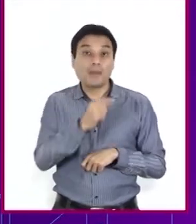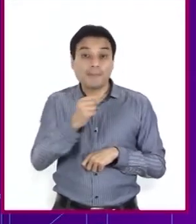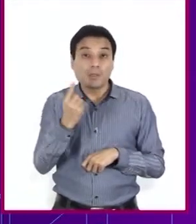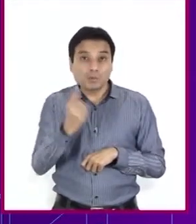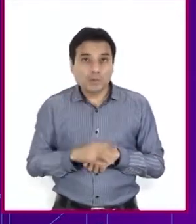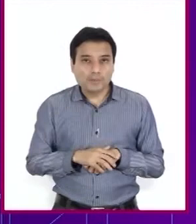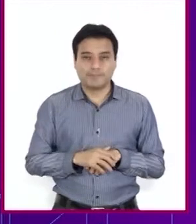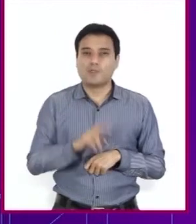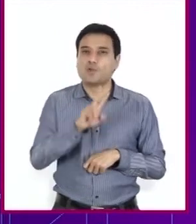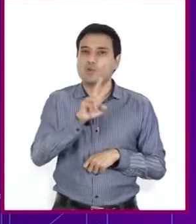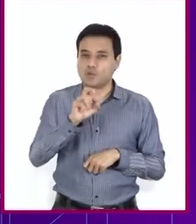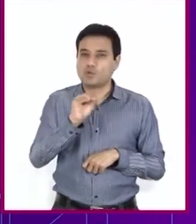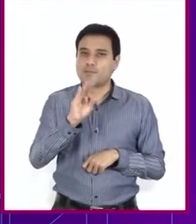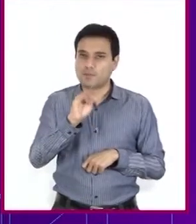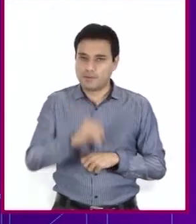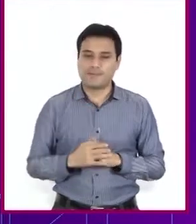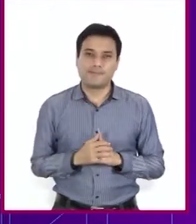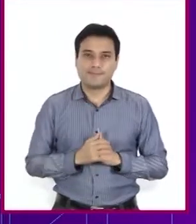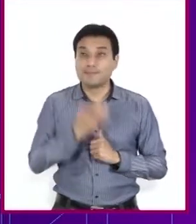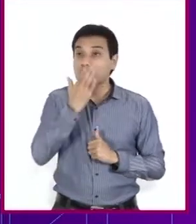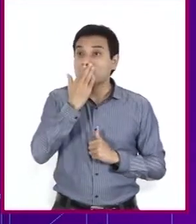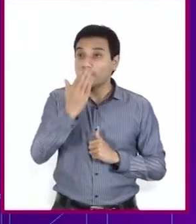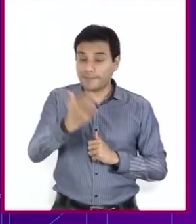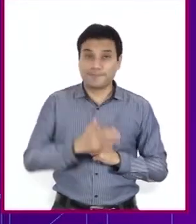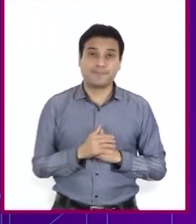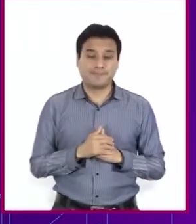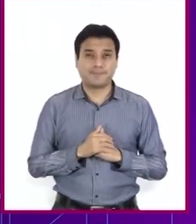1 es 299. Muy bien.